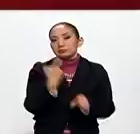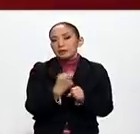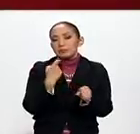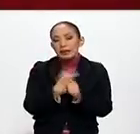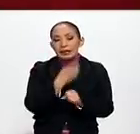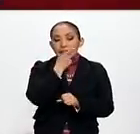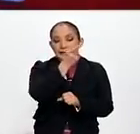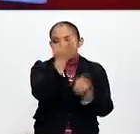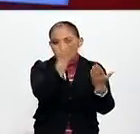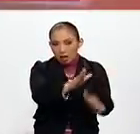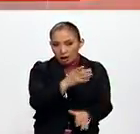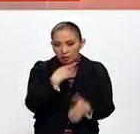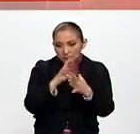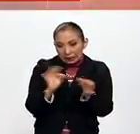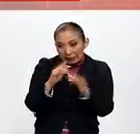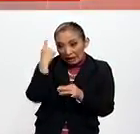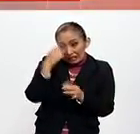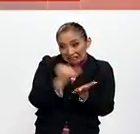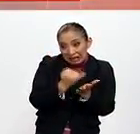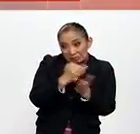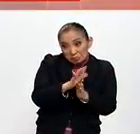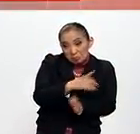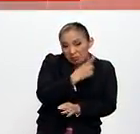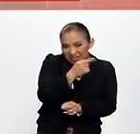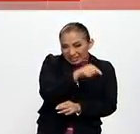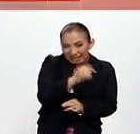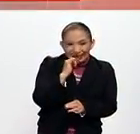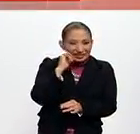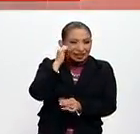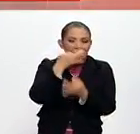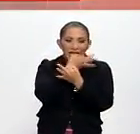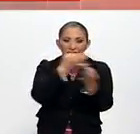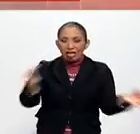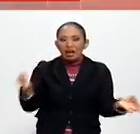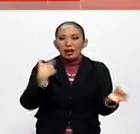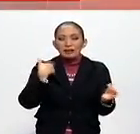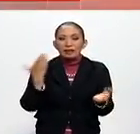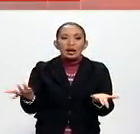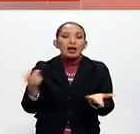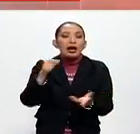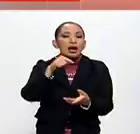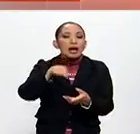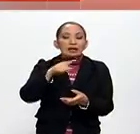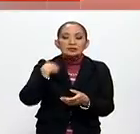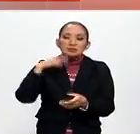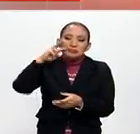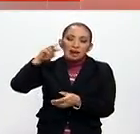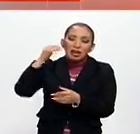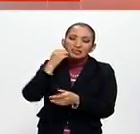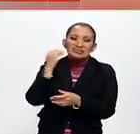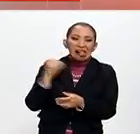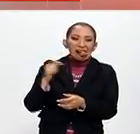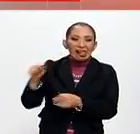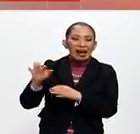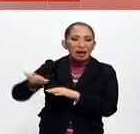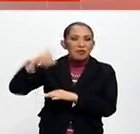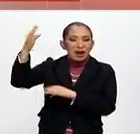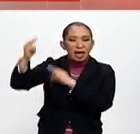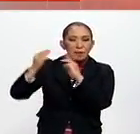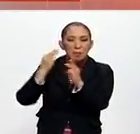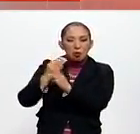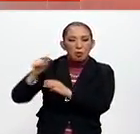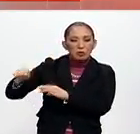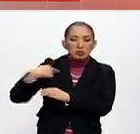argumento del Banco de México para subir su tasa de interés ayer en su comunicado de política monetaria fue el deterioro de la situación externa,